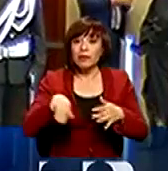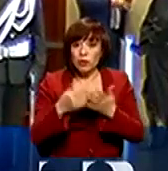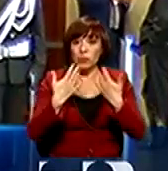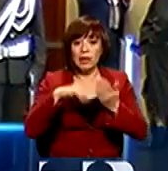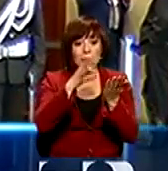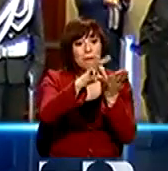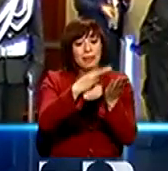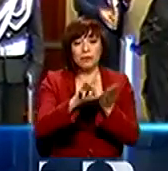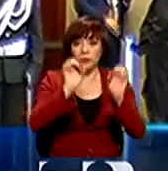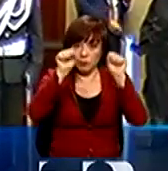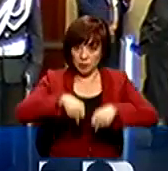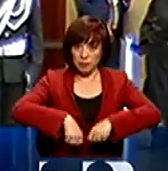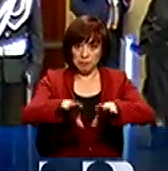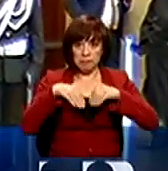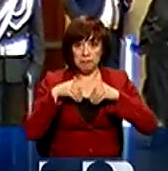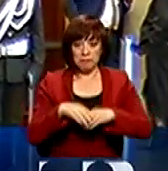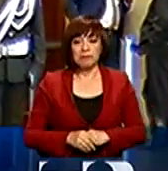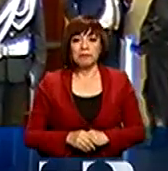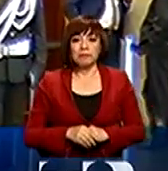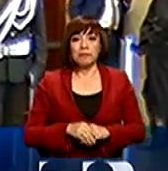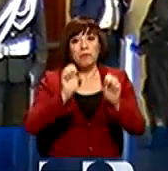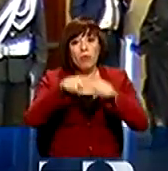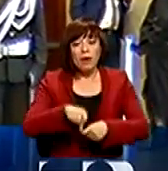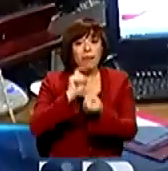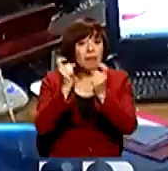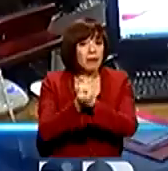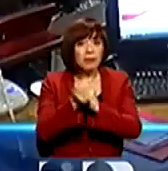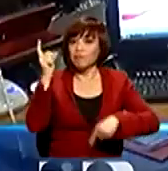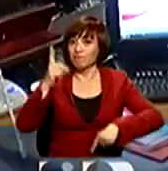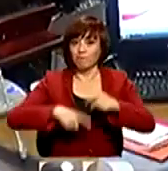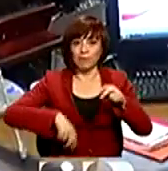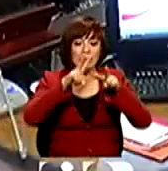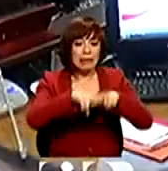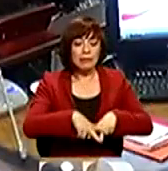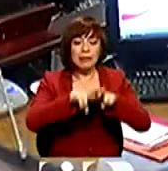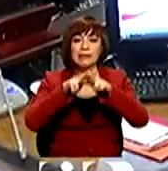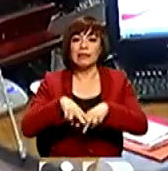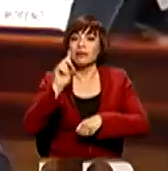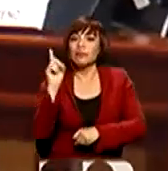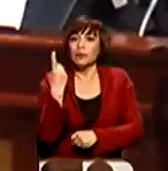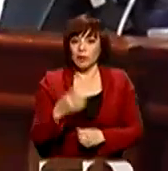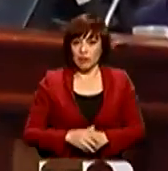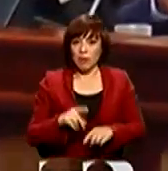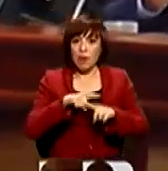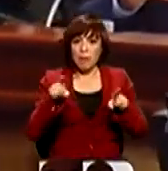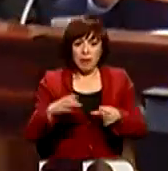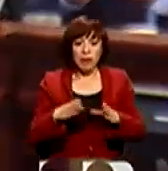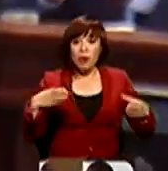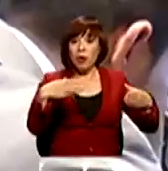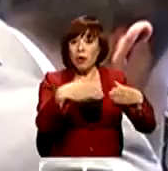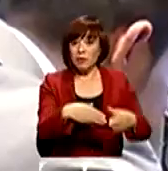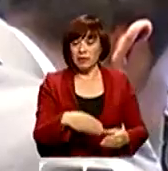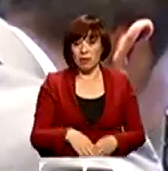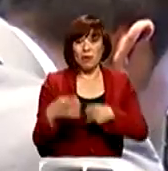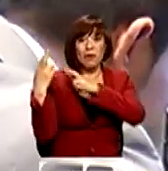poder cambiar el rubro total, solamente podemos observar. Pero el análisis de la proforma lo debe realizar una comisión legislativa